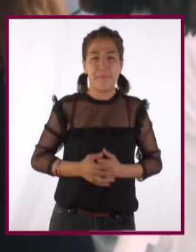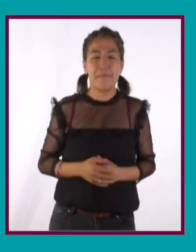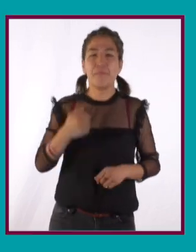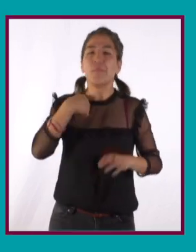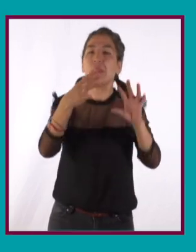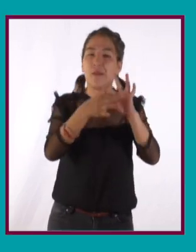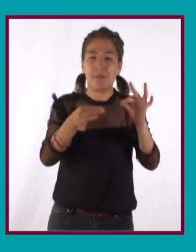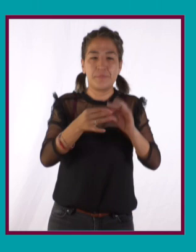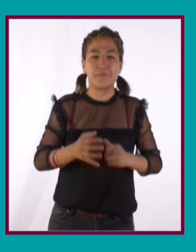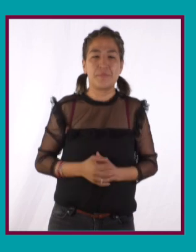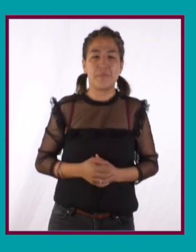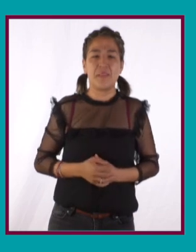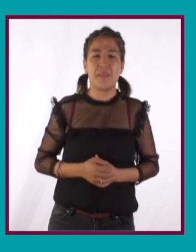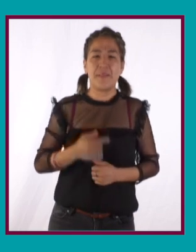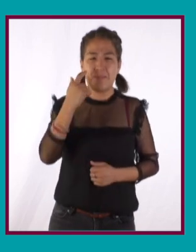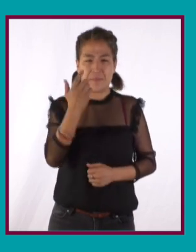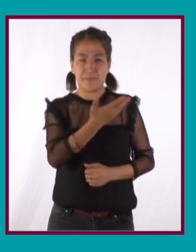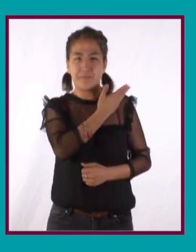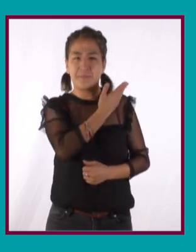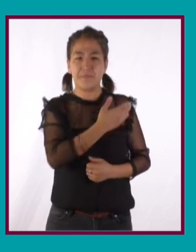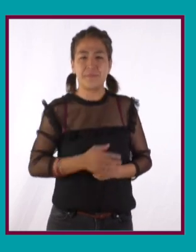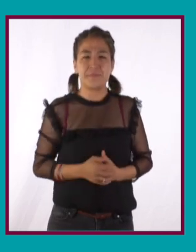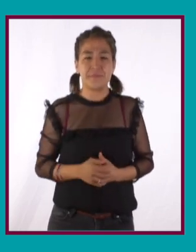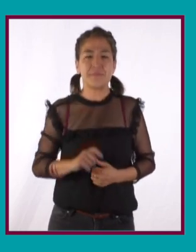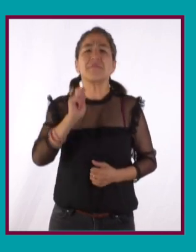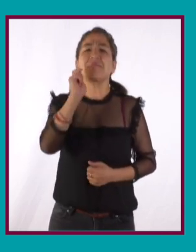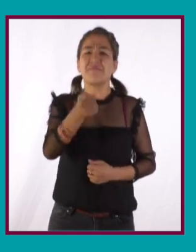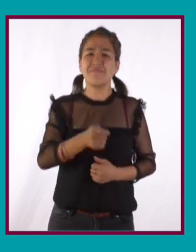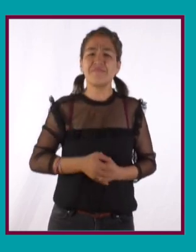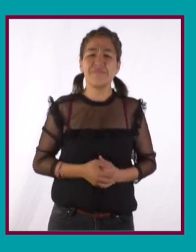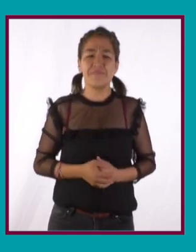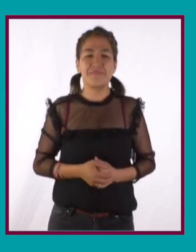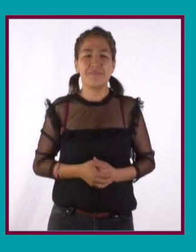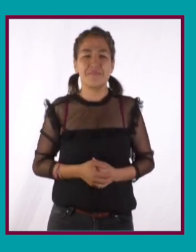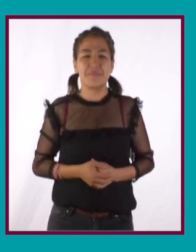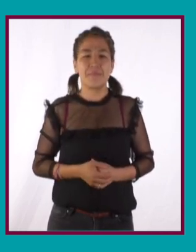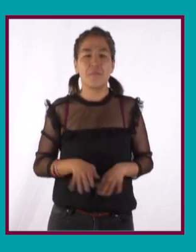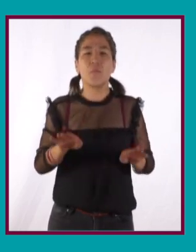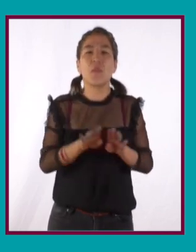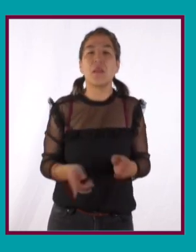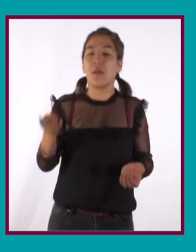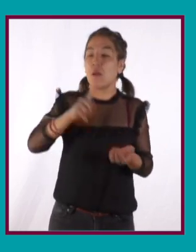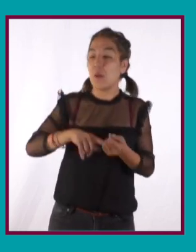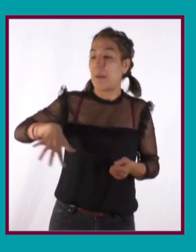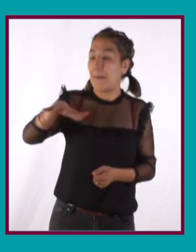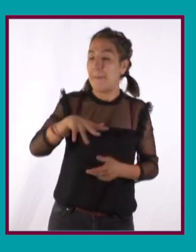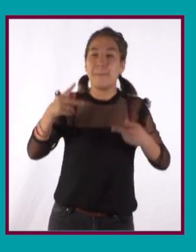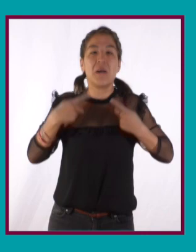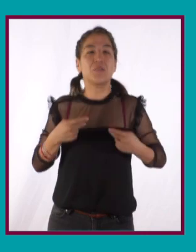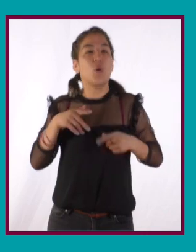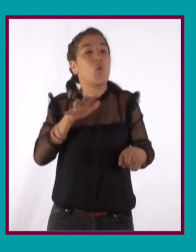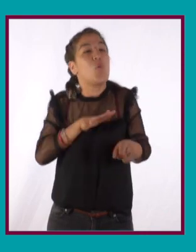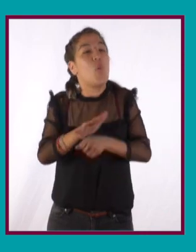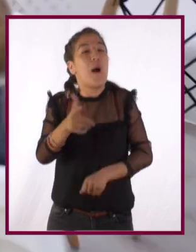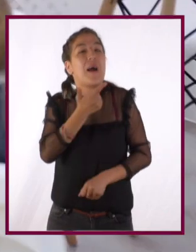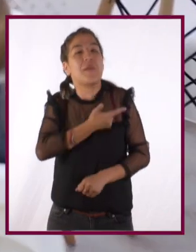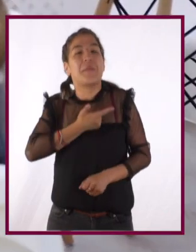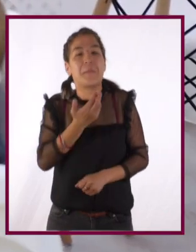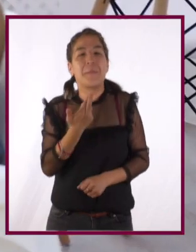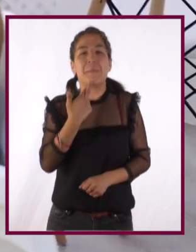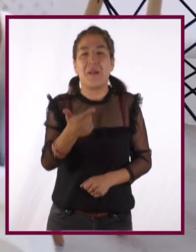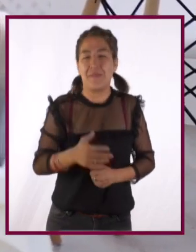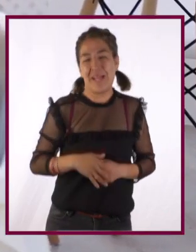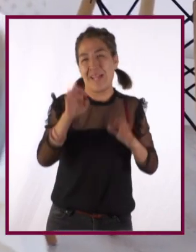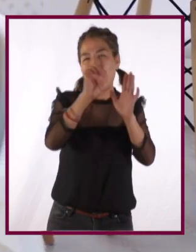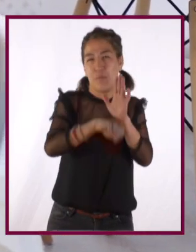partes. Cuando menciono a un agente económico, lo que quiero decir es que se trata de una entidad con preferencias. Es